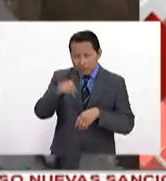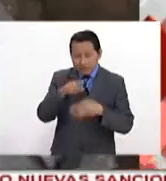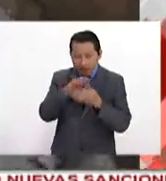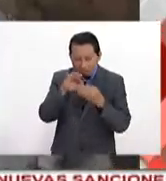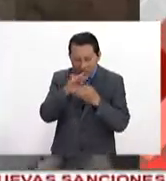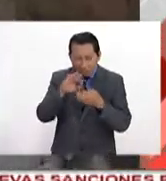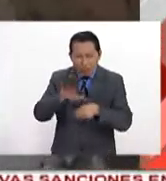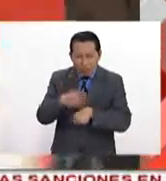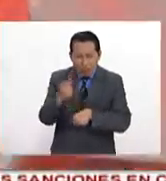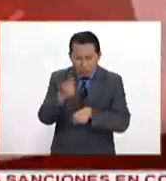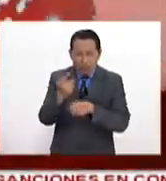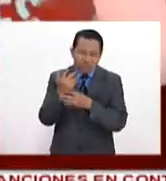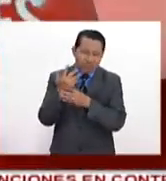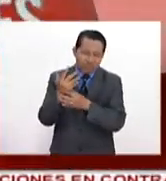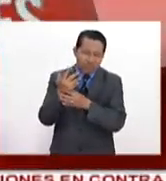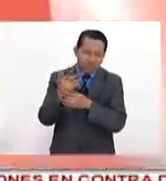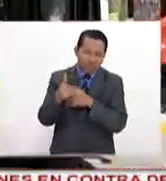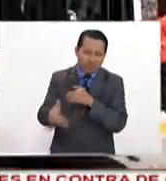de su formación.